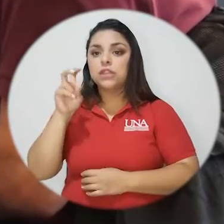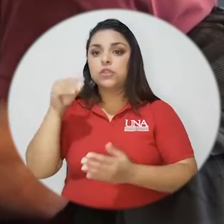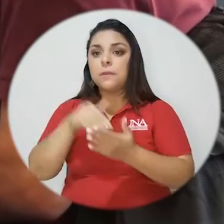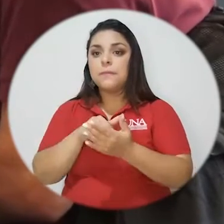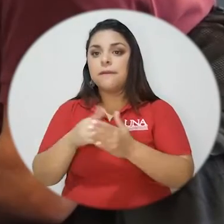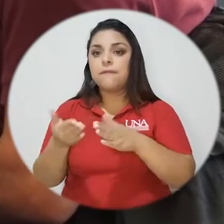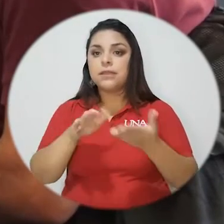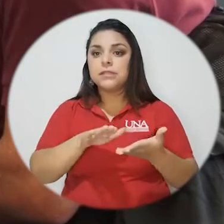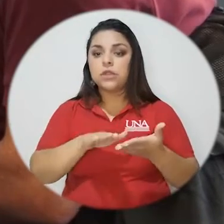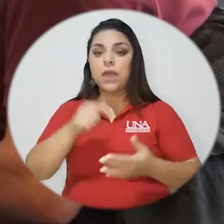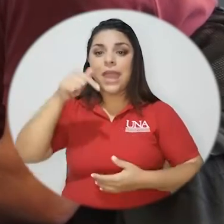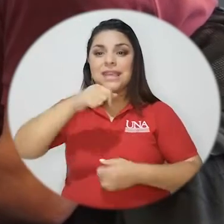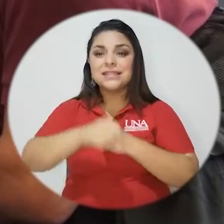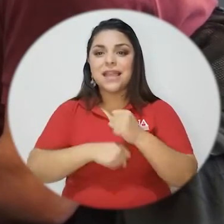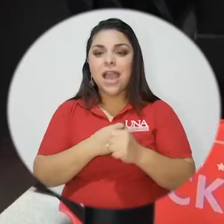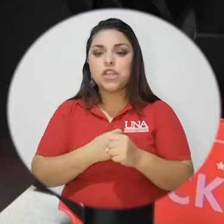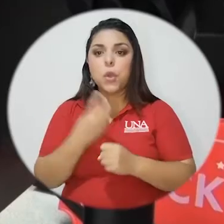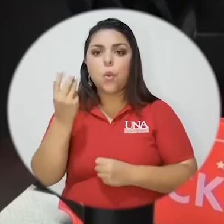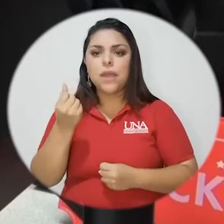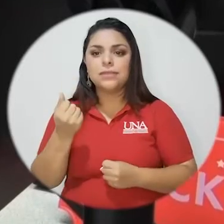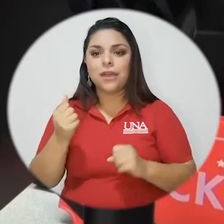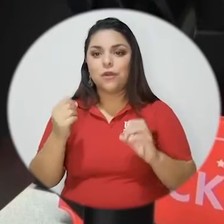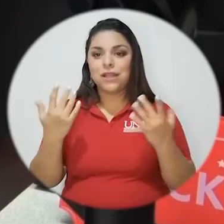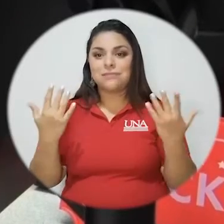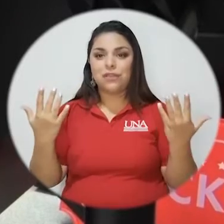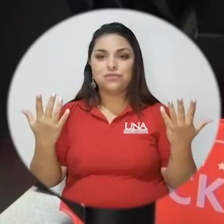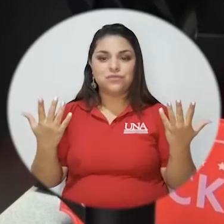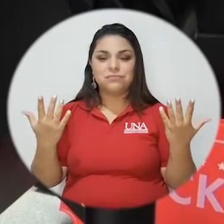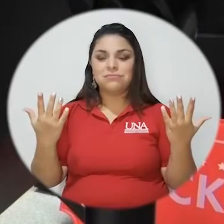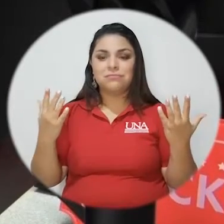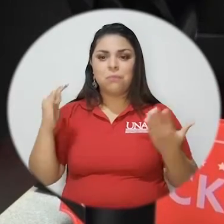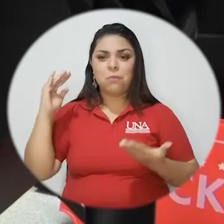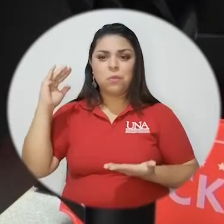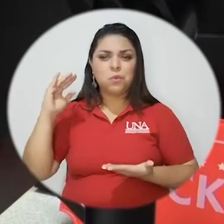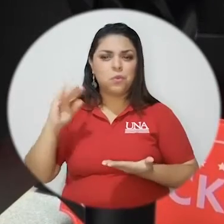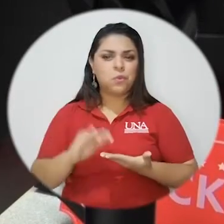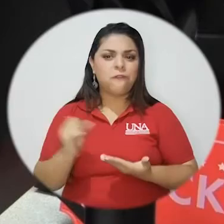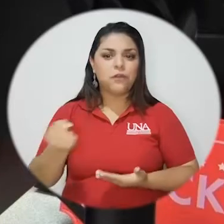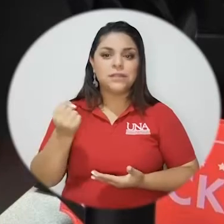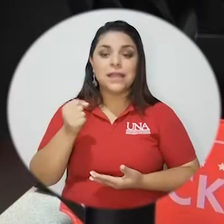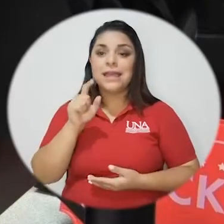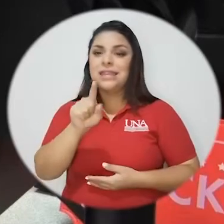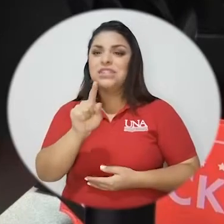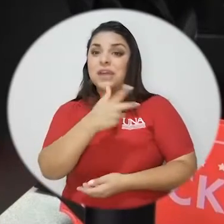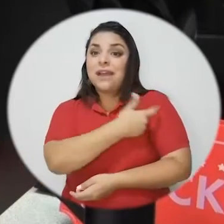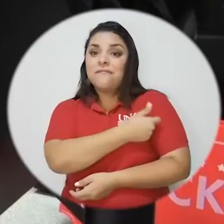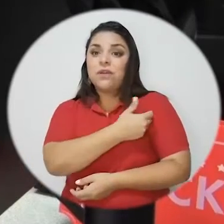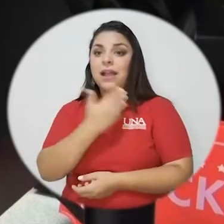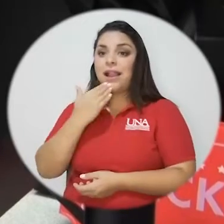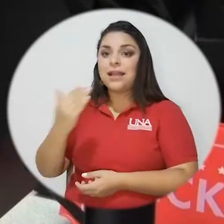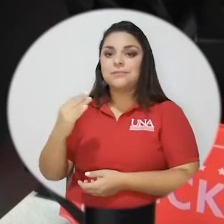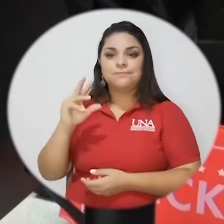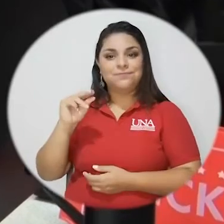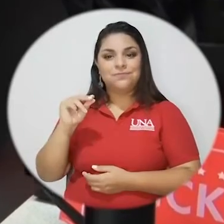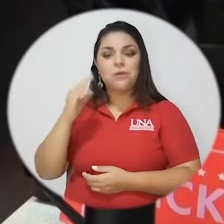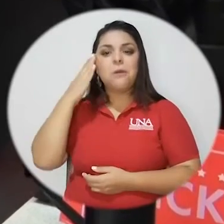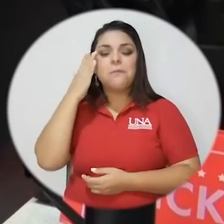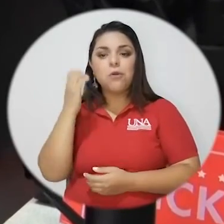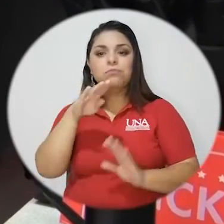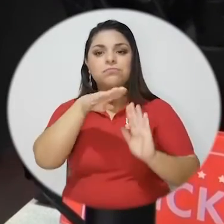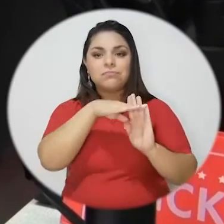fallecidos. Este año se cuentan con la mano. Se cuentan con la mano. Y ese efecto no es la vacuna, ese efecto es